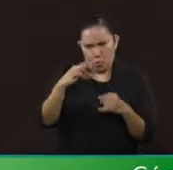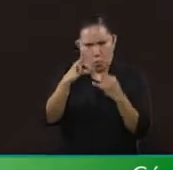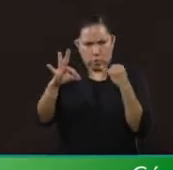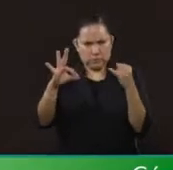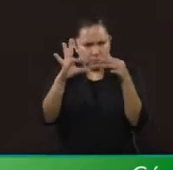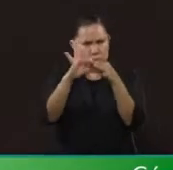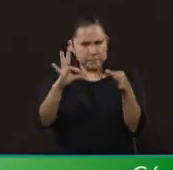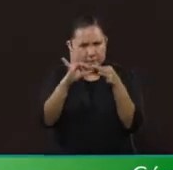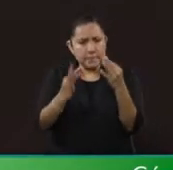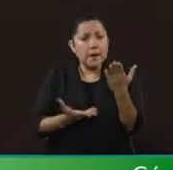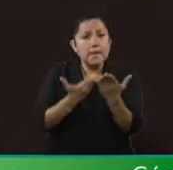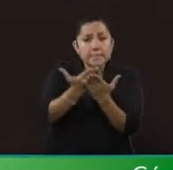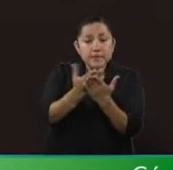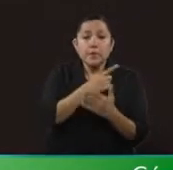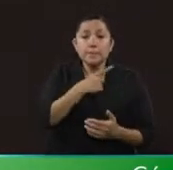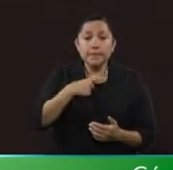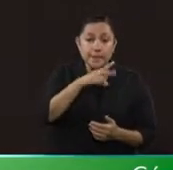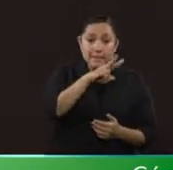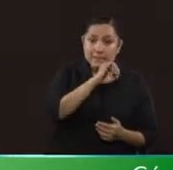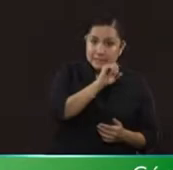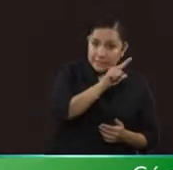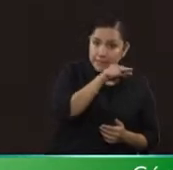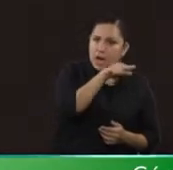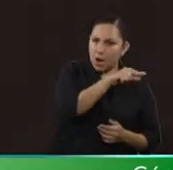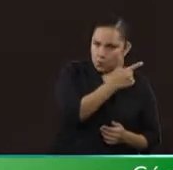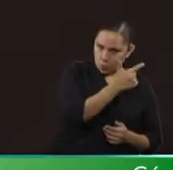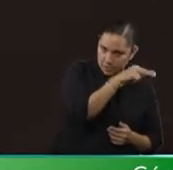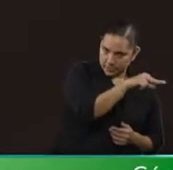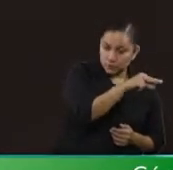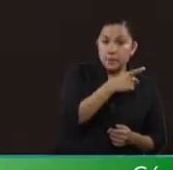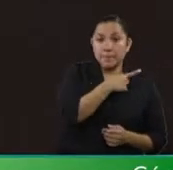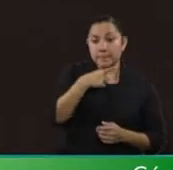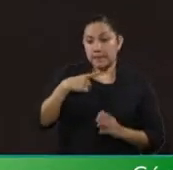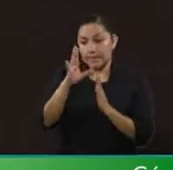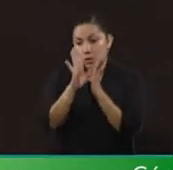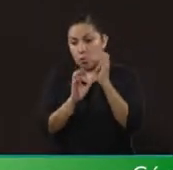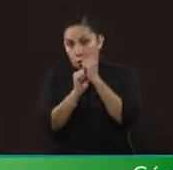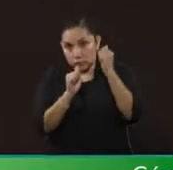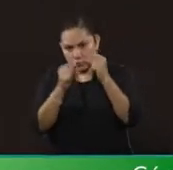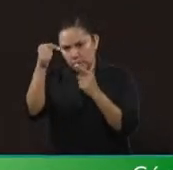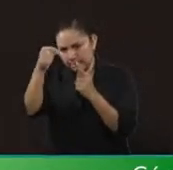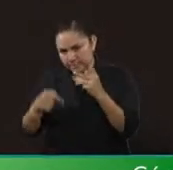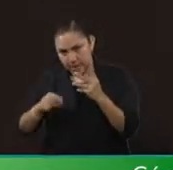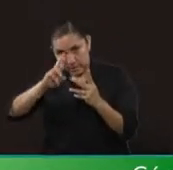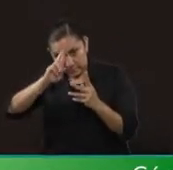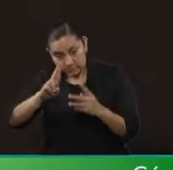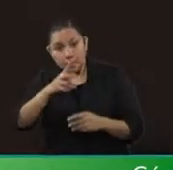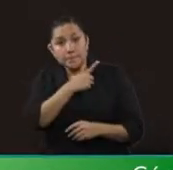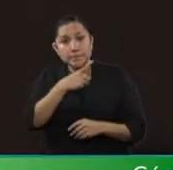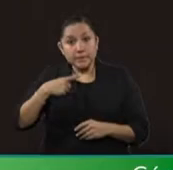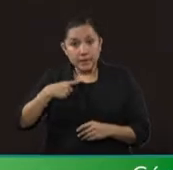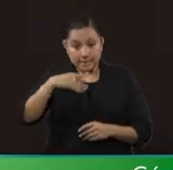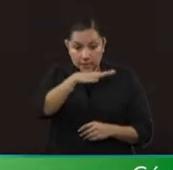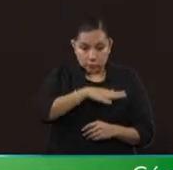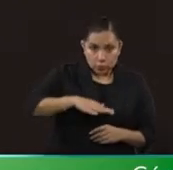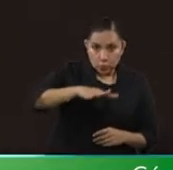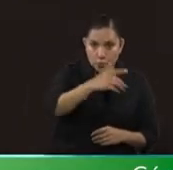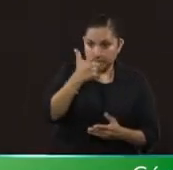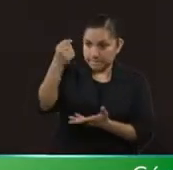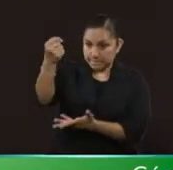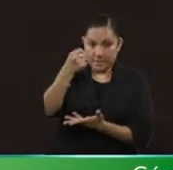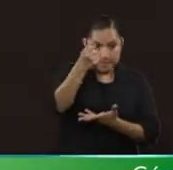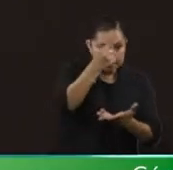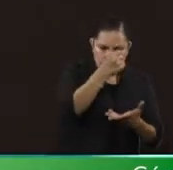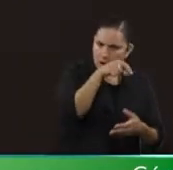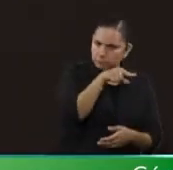integración civiles a la guardia nacional respeto a los principios constitucionales transparencia en el uso de recursos públicos y fuero civil para